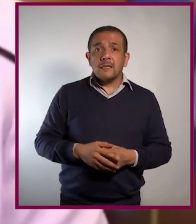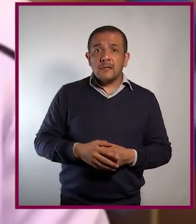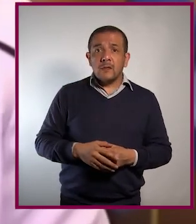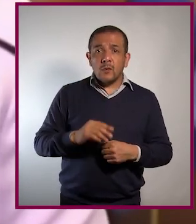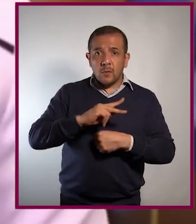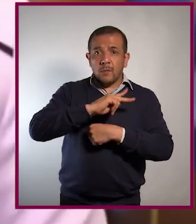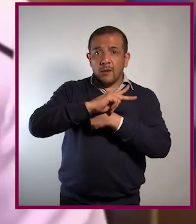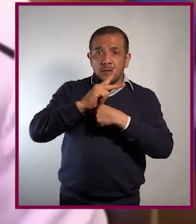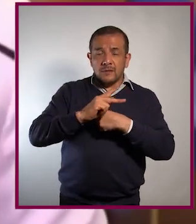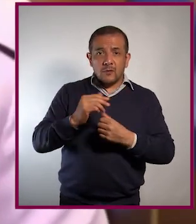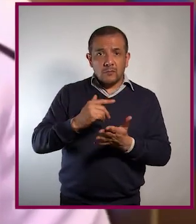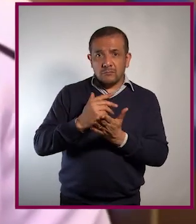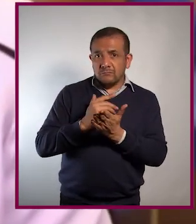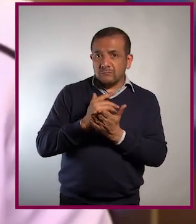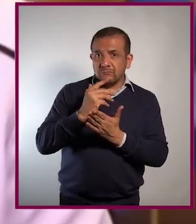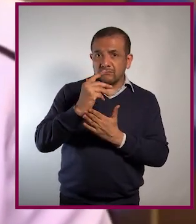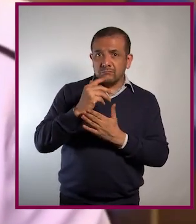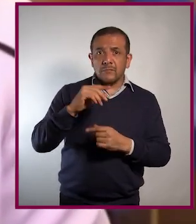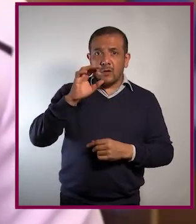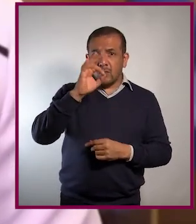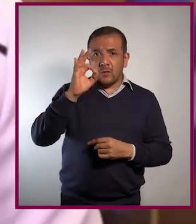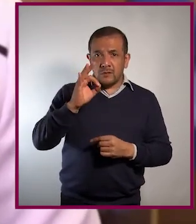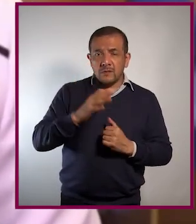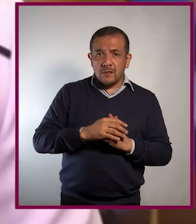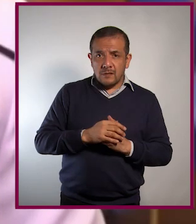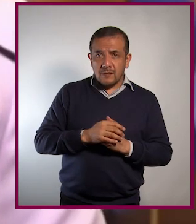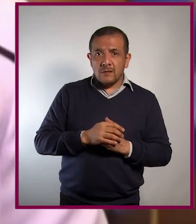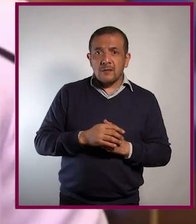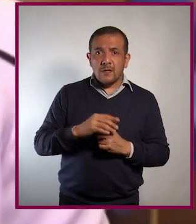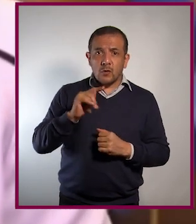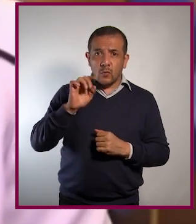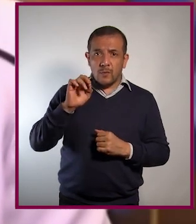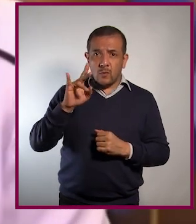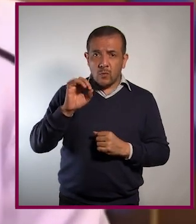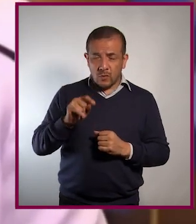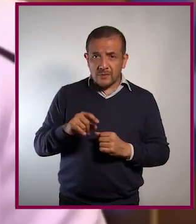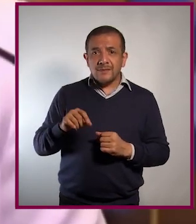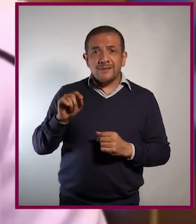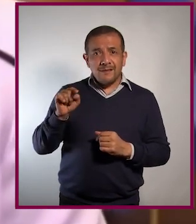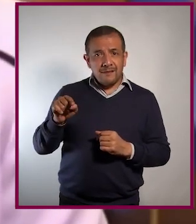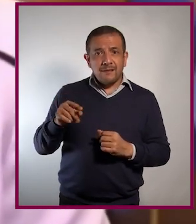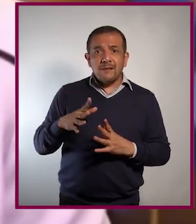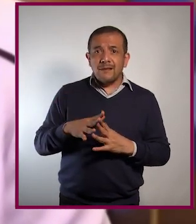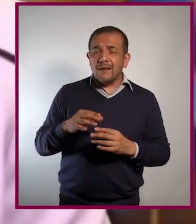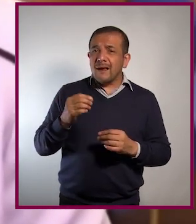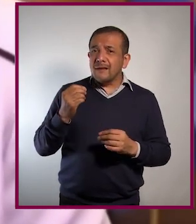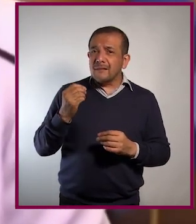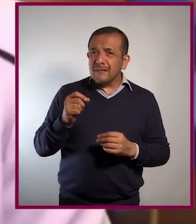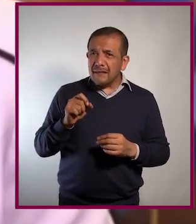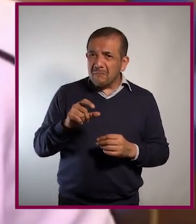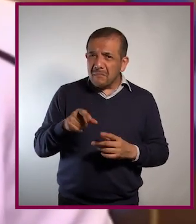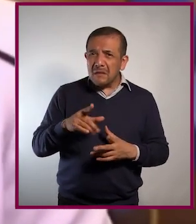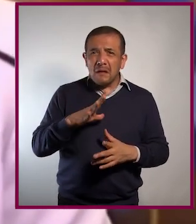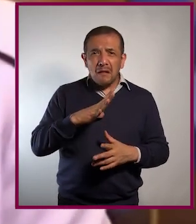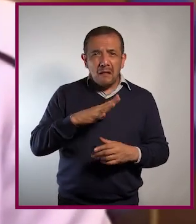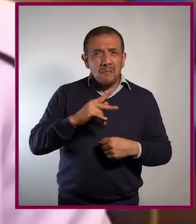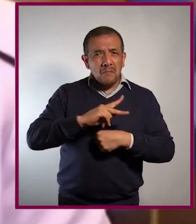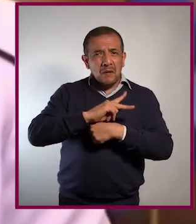con altas tasas de tuberculosis y los servicios en estos países y otros donde prevalece la tuberculosis